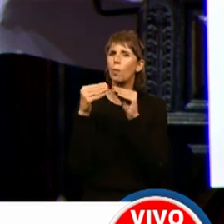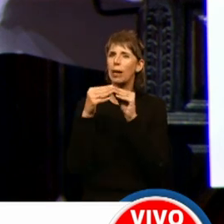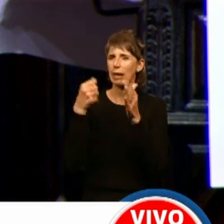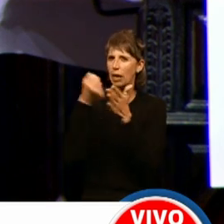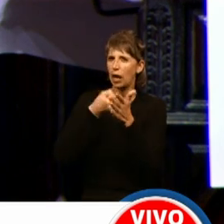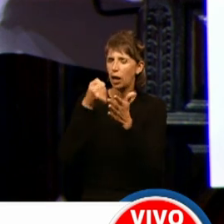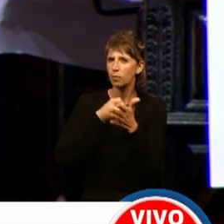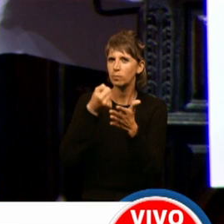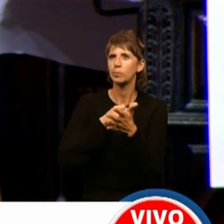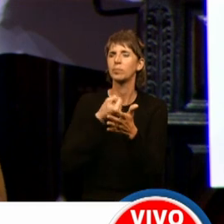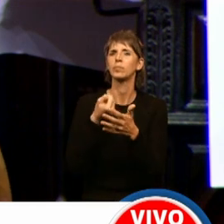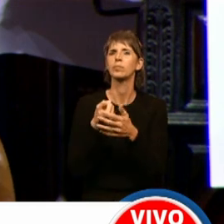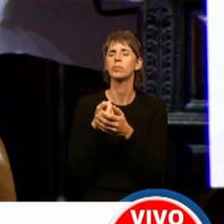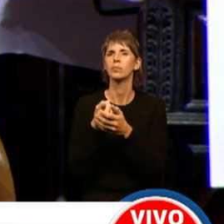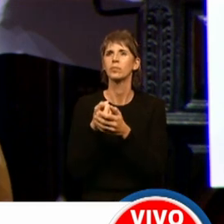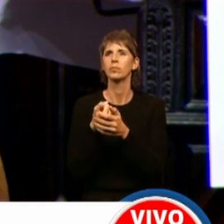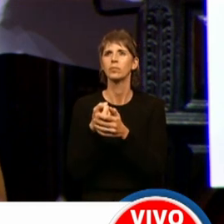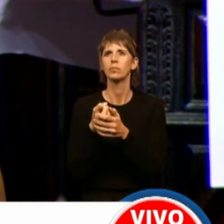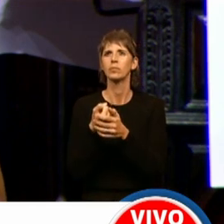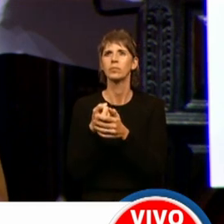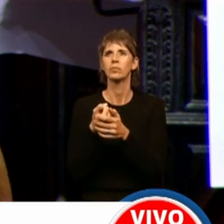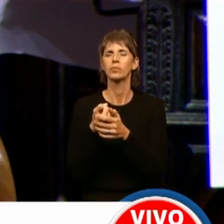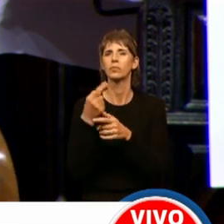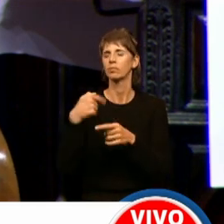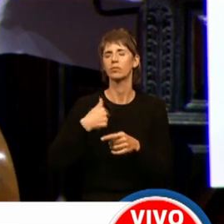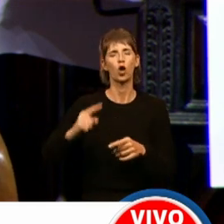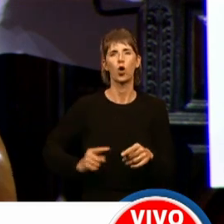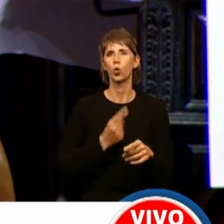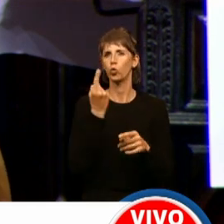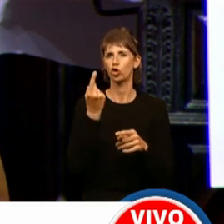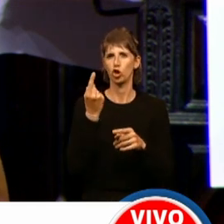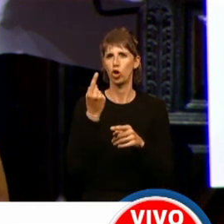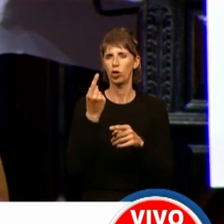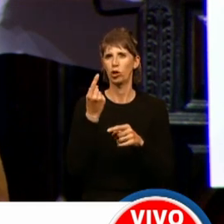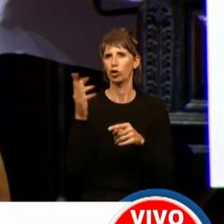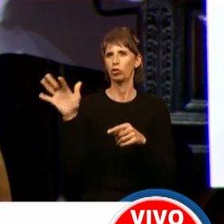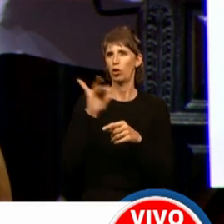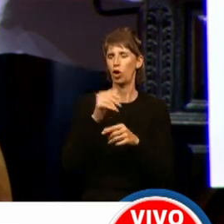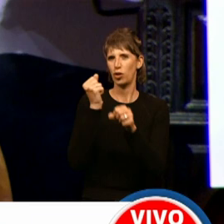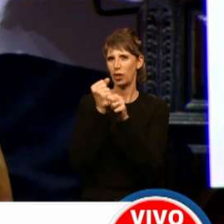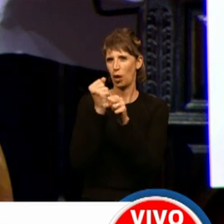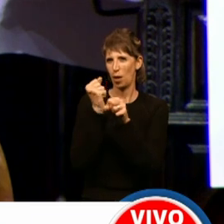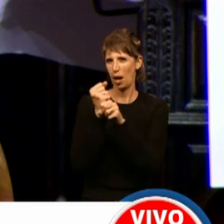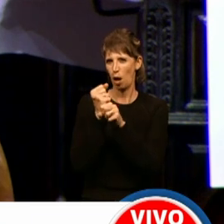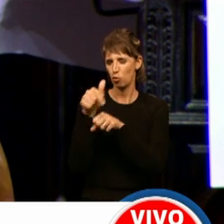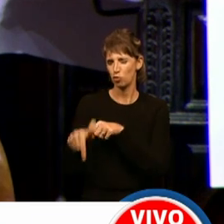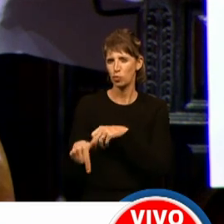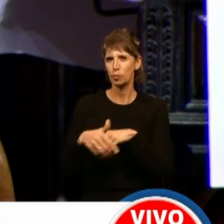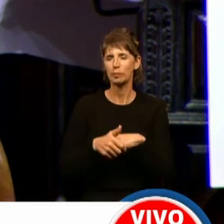militancia una compañera con la que tengo el enorme orgullo de compartir todos los días el trabajo legislativo